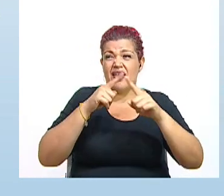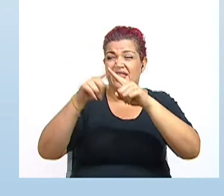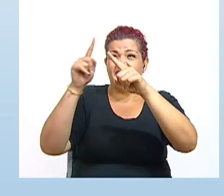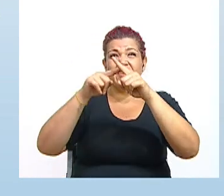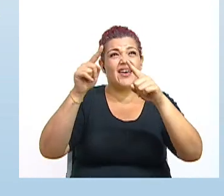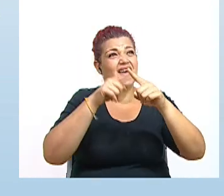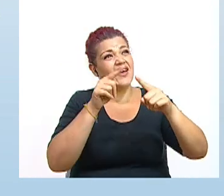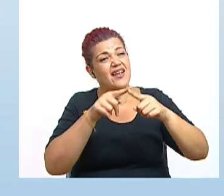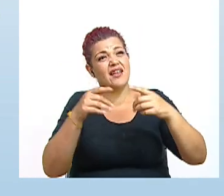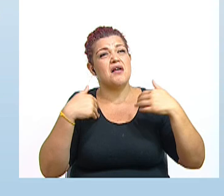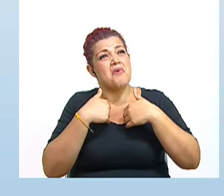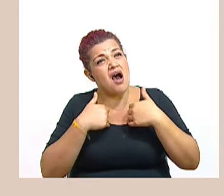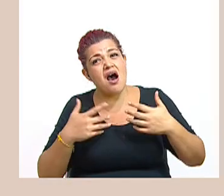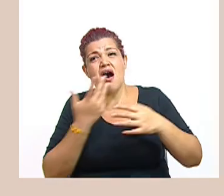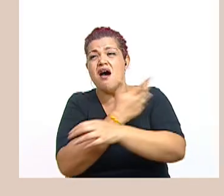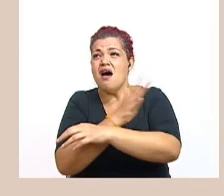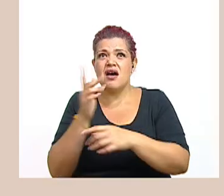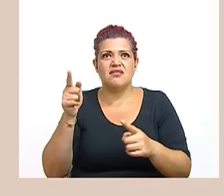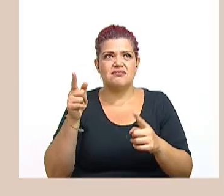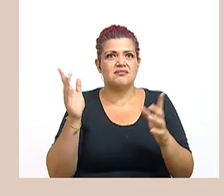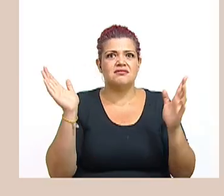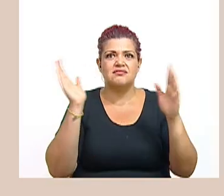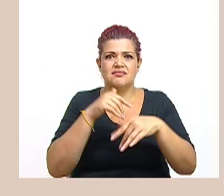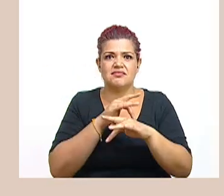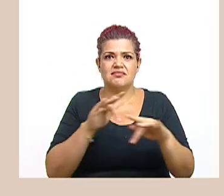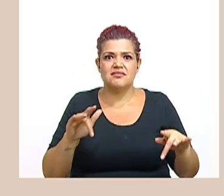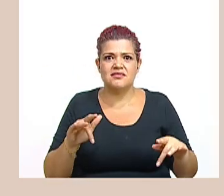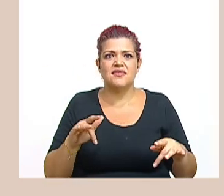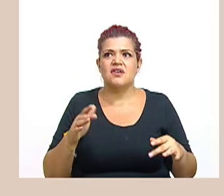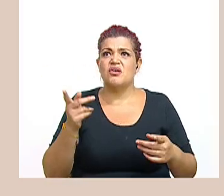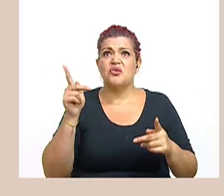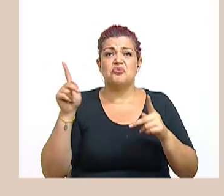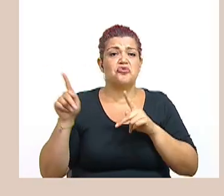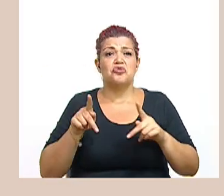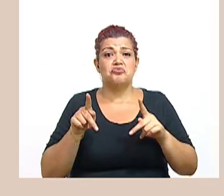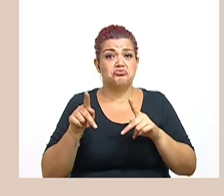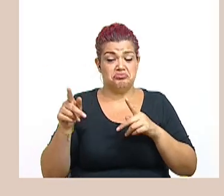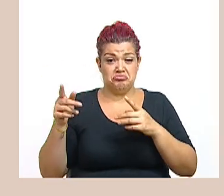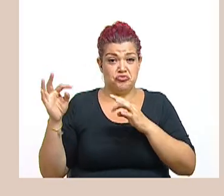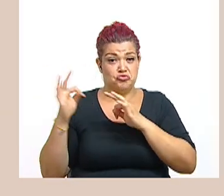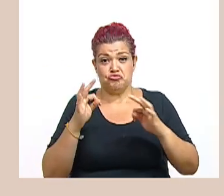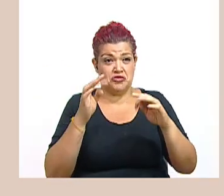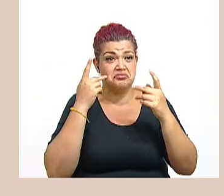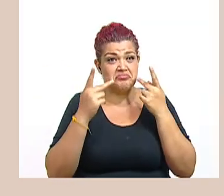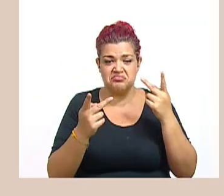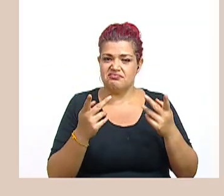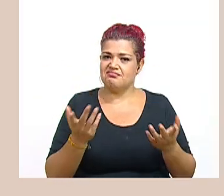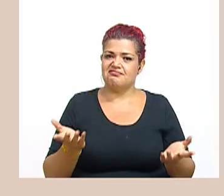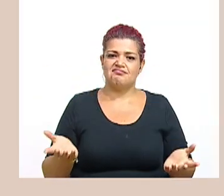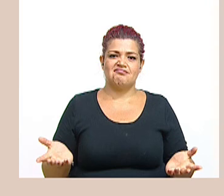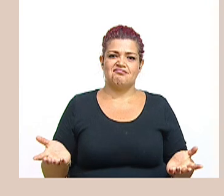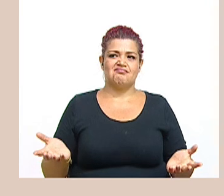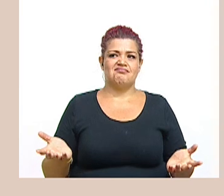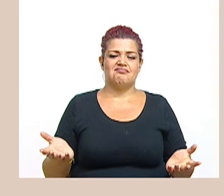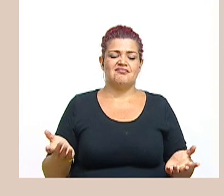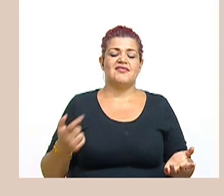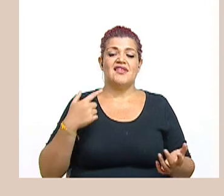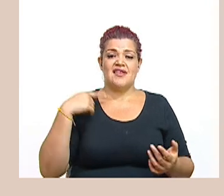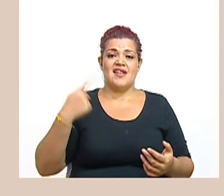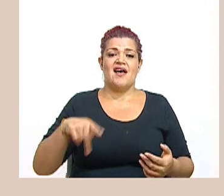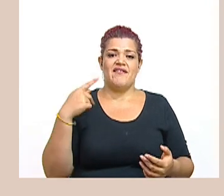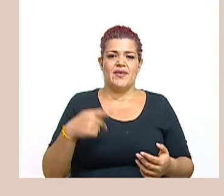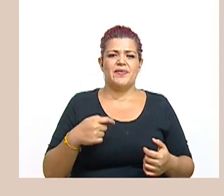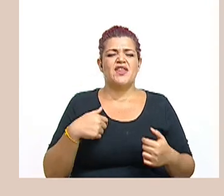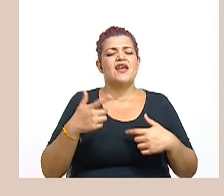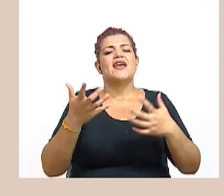del mundo. Esta situación definitivamente es grave. Quisimos tomarle la palabra a estudiantes de nuestras